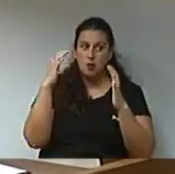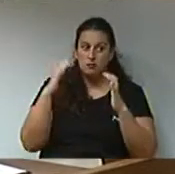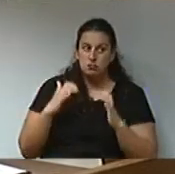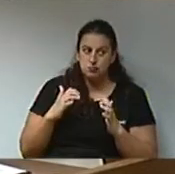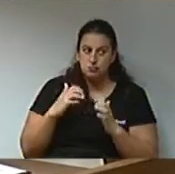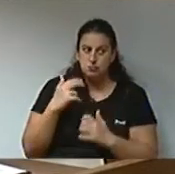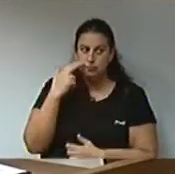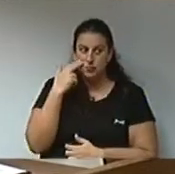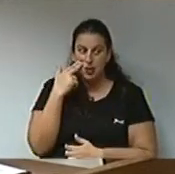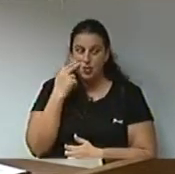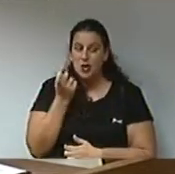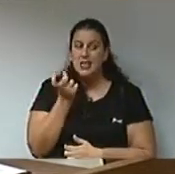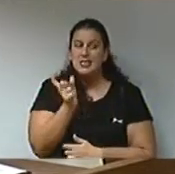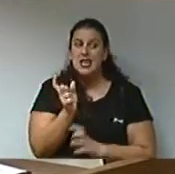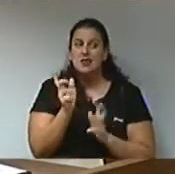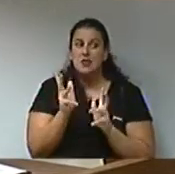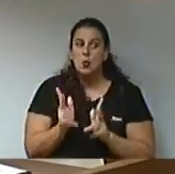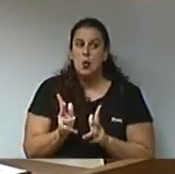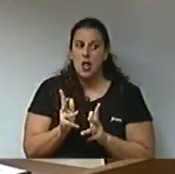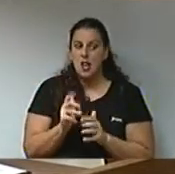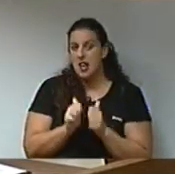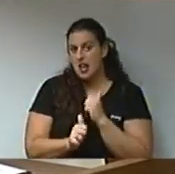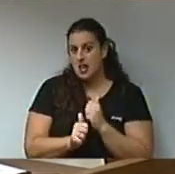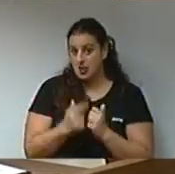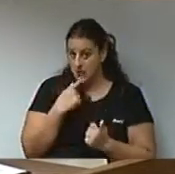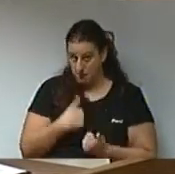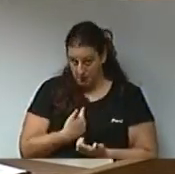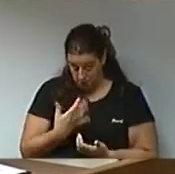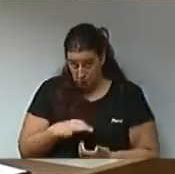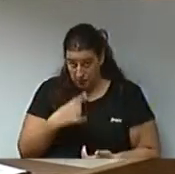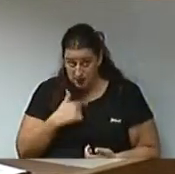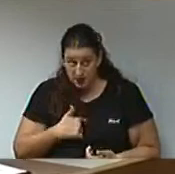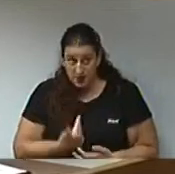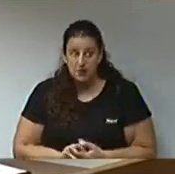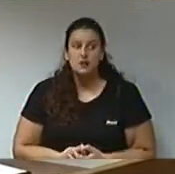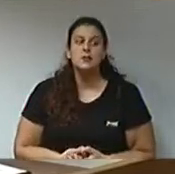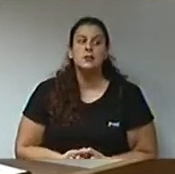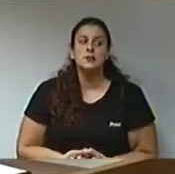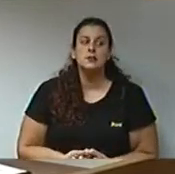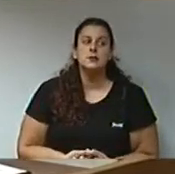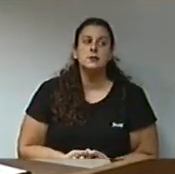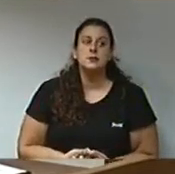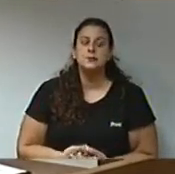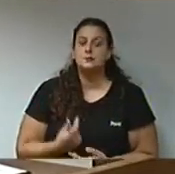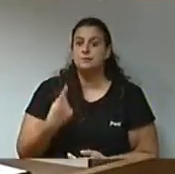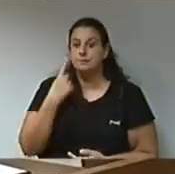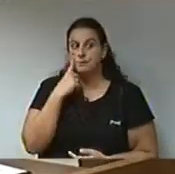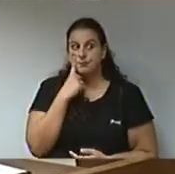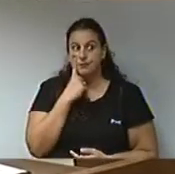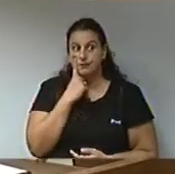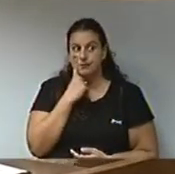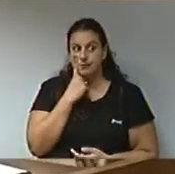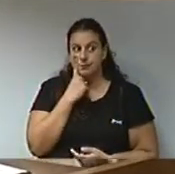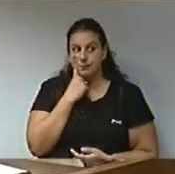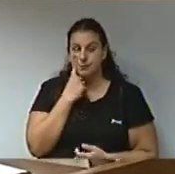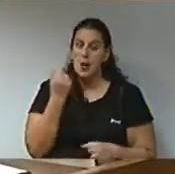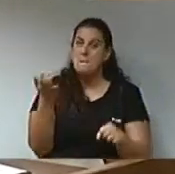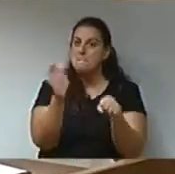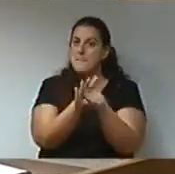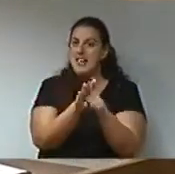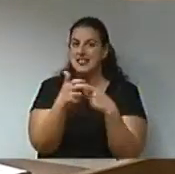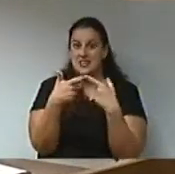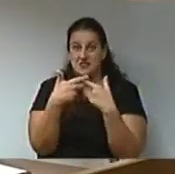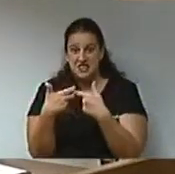¿Me puede decir cuál es la tarifa? Porque no la ha dicho. ¿Me la puede decir? Mire, este parche fiscal es lo